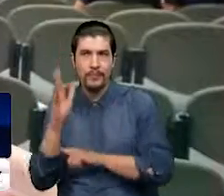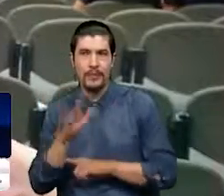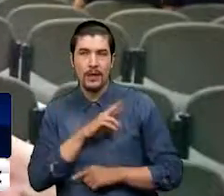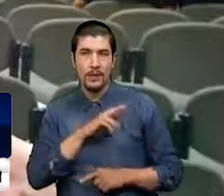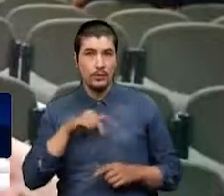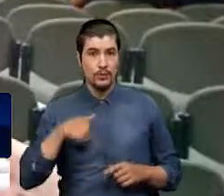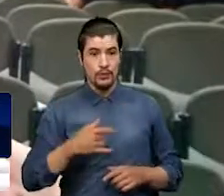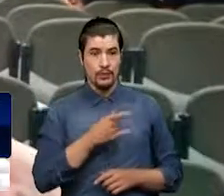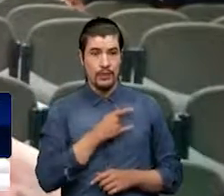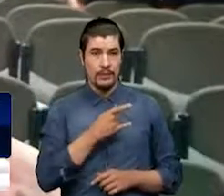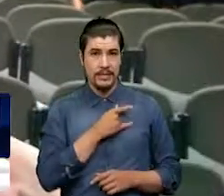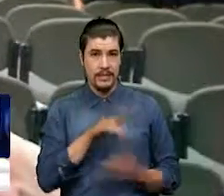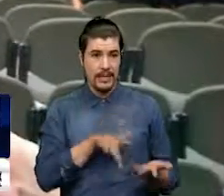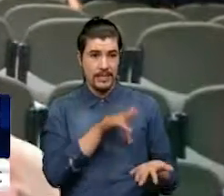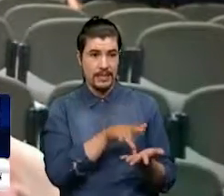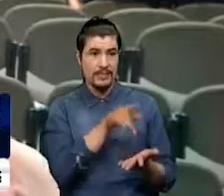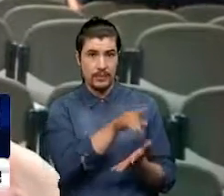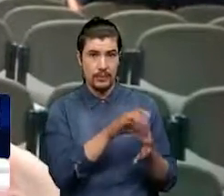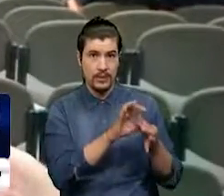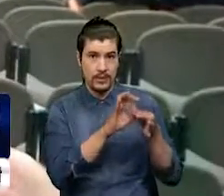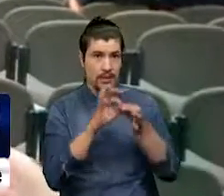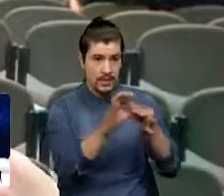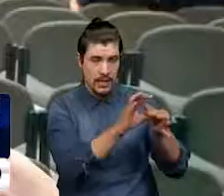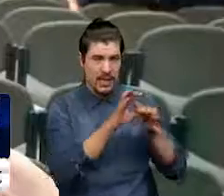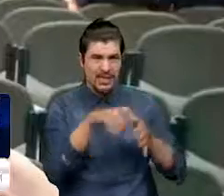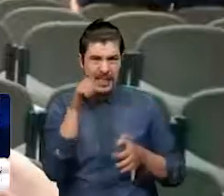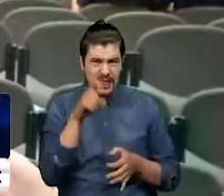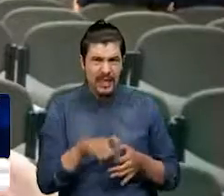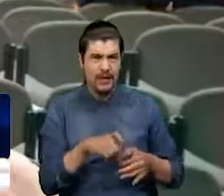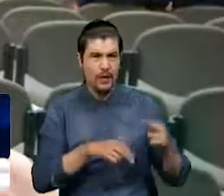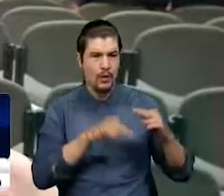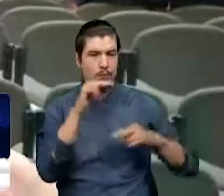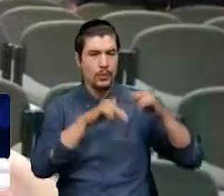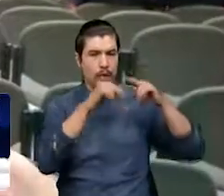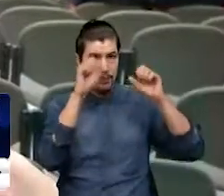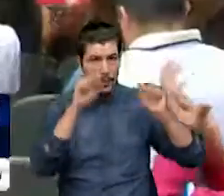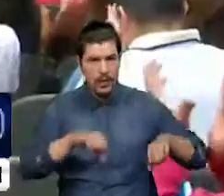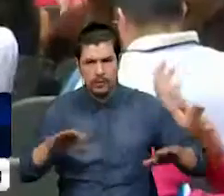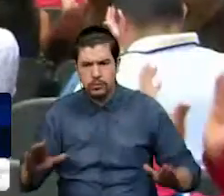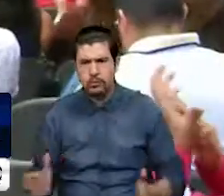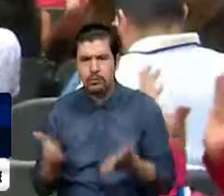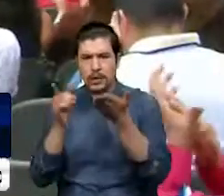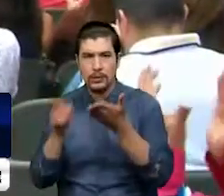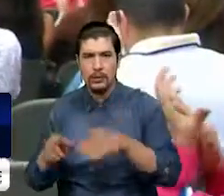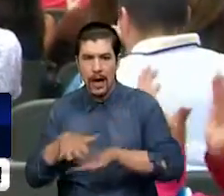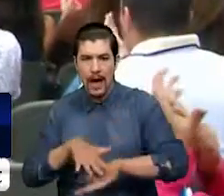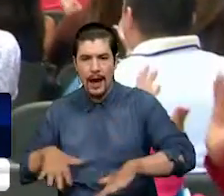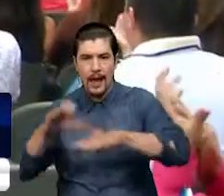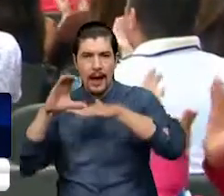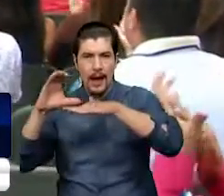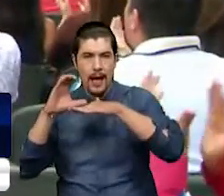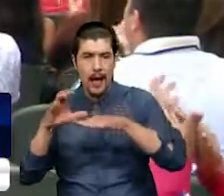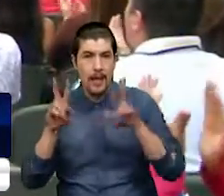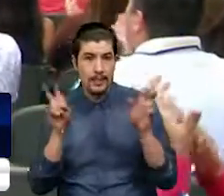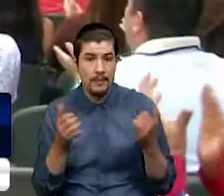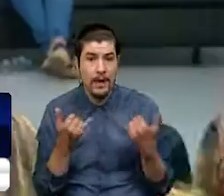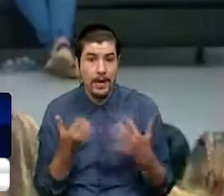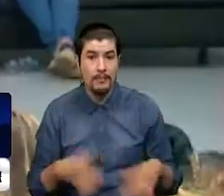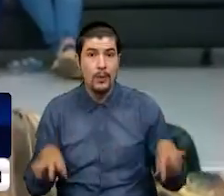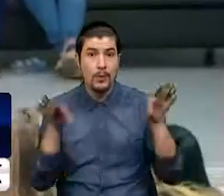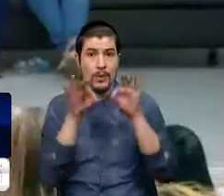que hacen parte de la alianza se debe construir para llevar al catatumbo entonces este es el elemento más importante no podemos